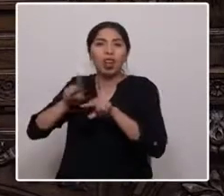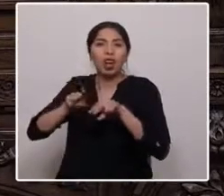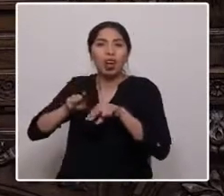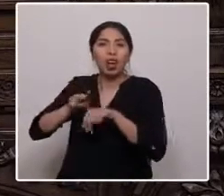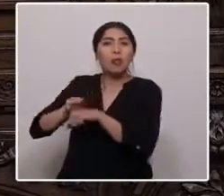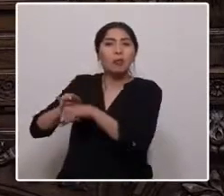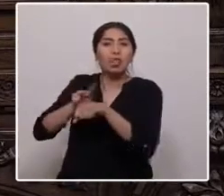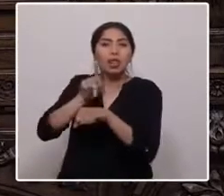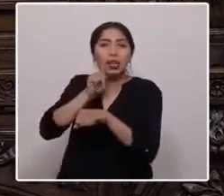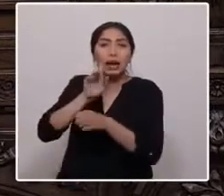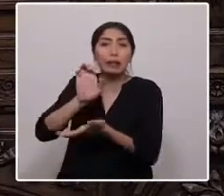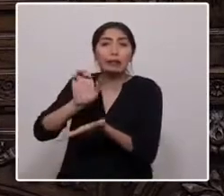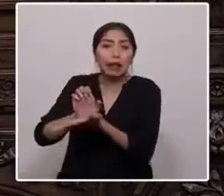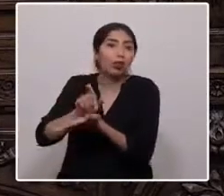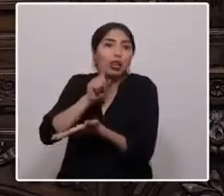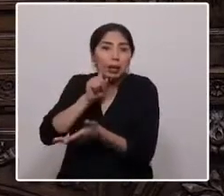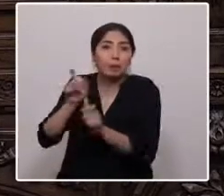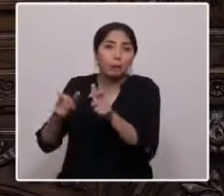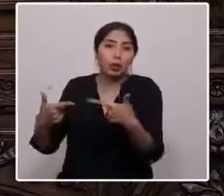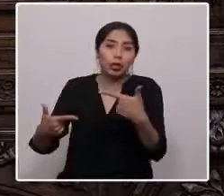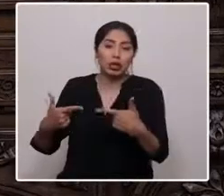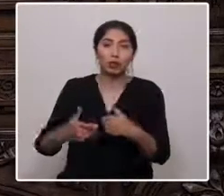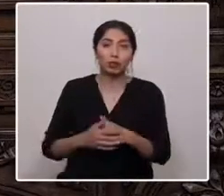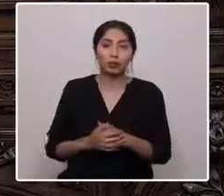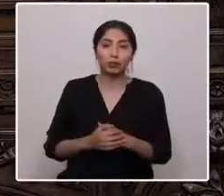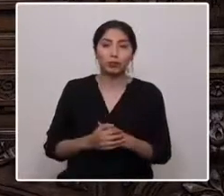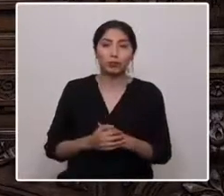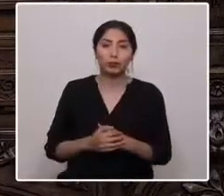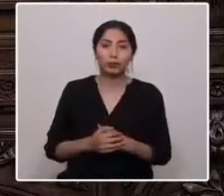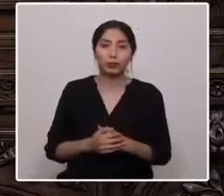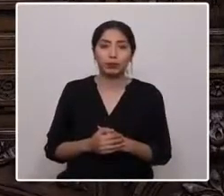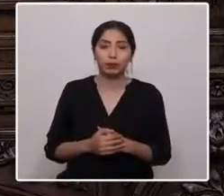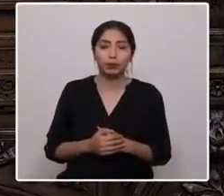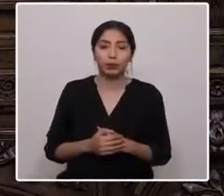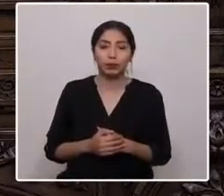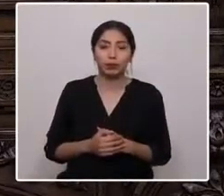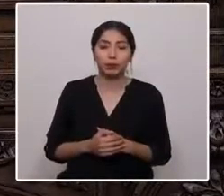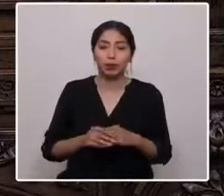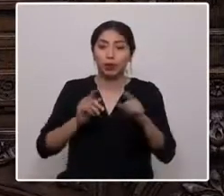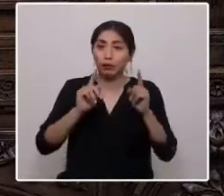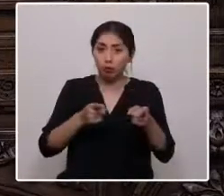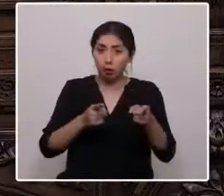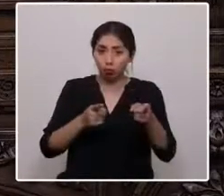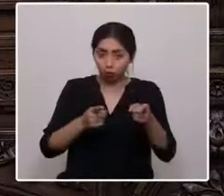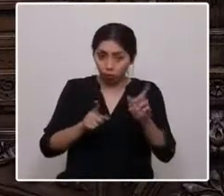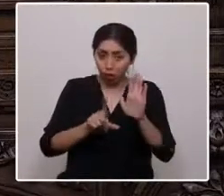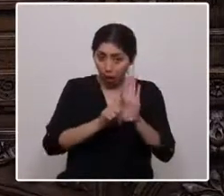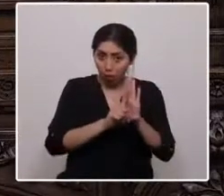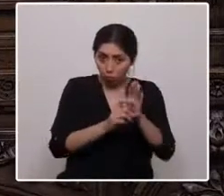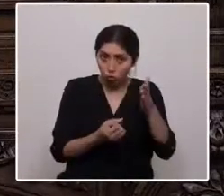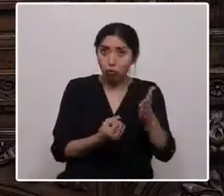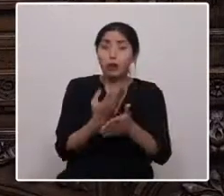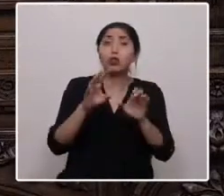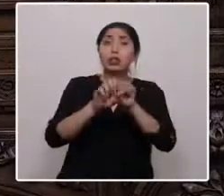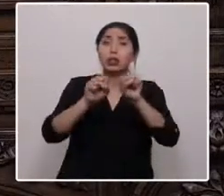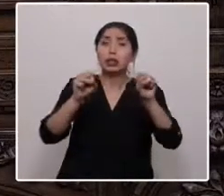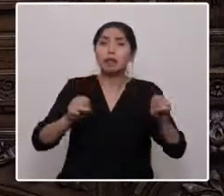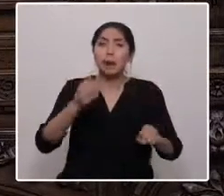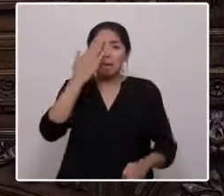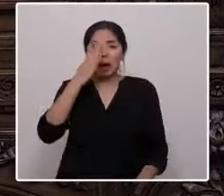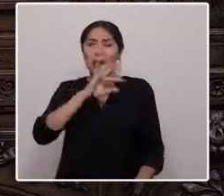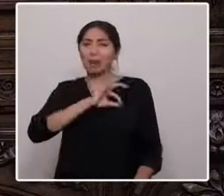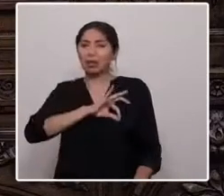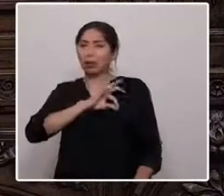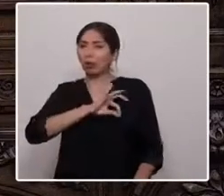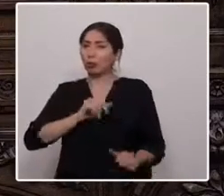políticos debemos llegar vía ley a un nuevo sistema que supere las malas pensiones a partir de una